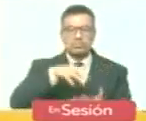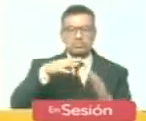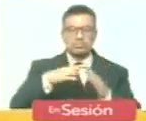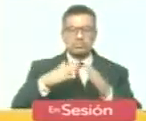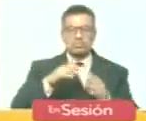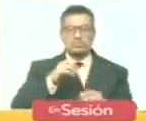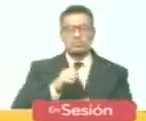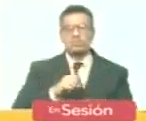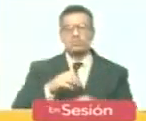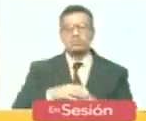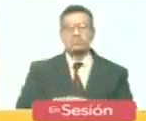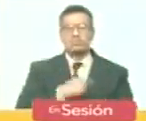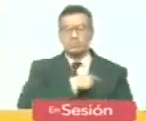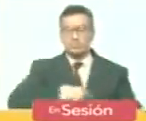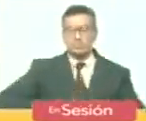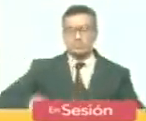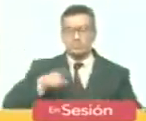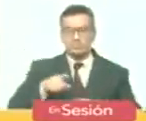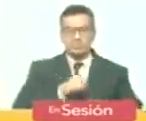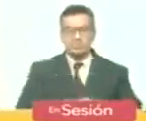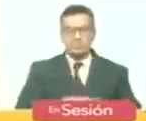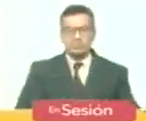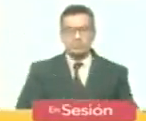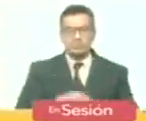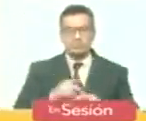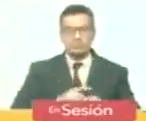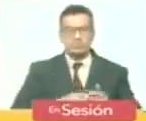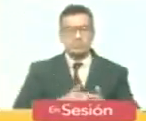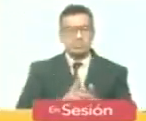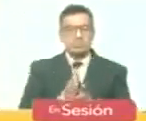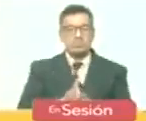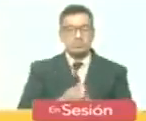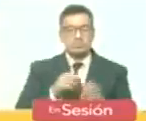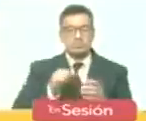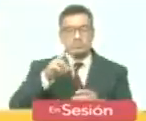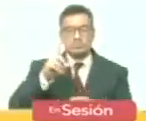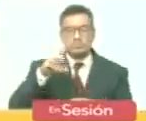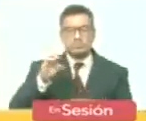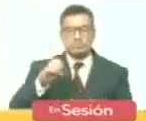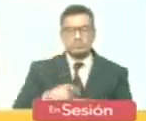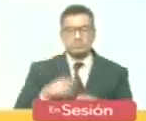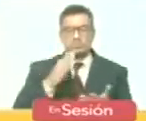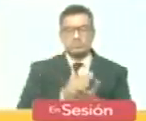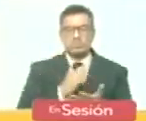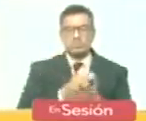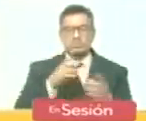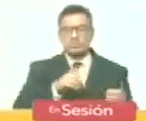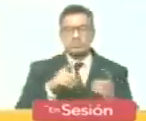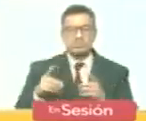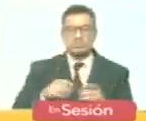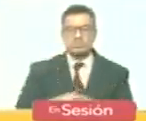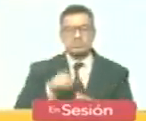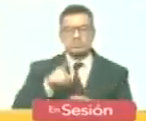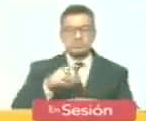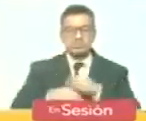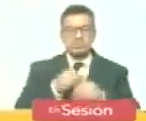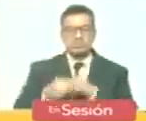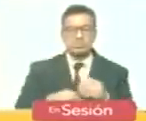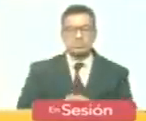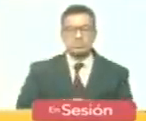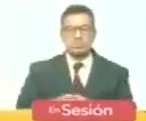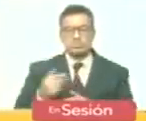época. En la dirección de ADE siempre hubo un debate sobre esos acontecimientos y